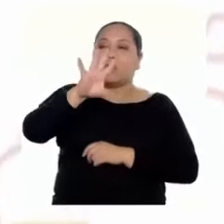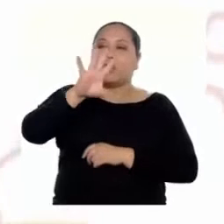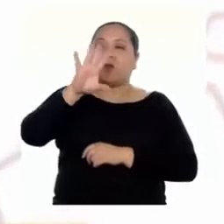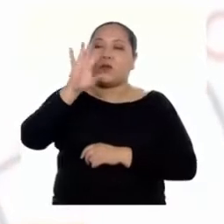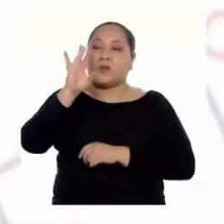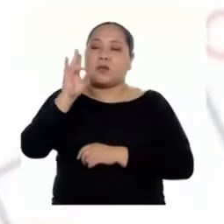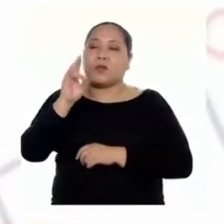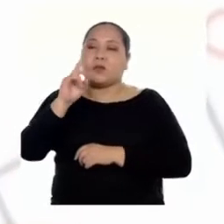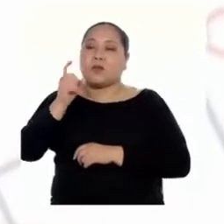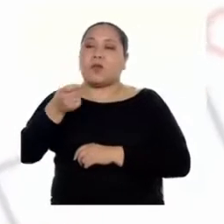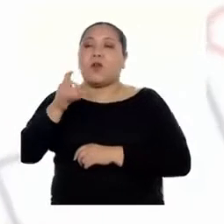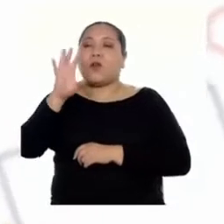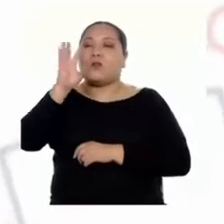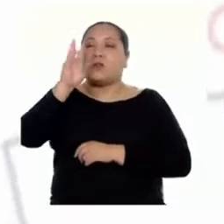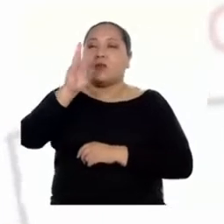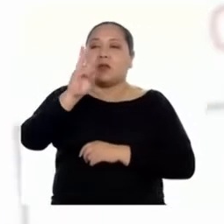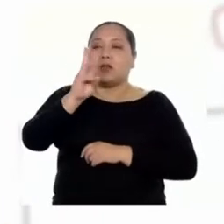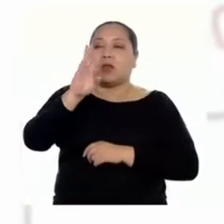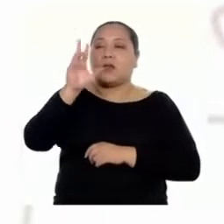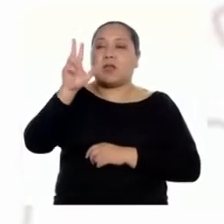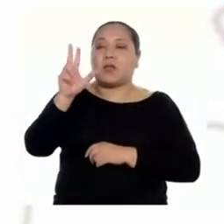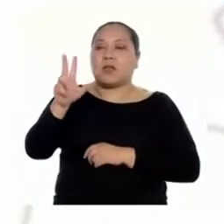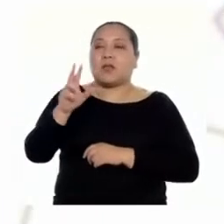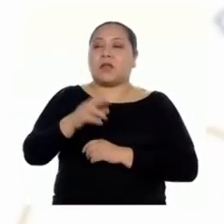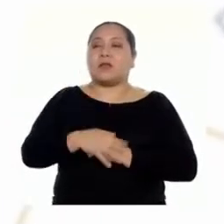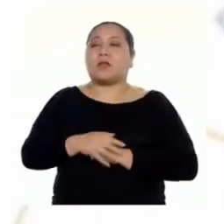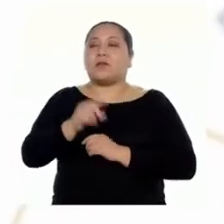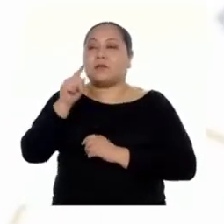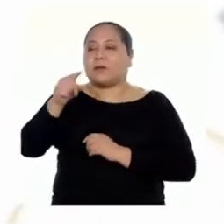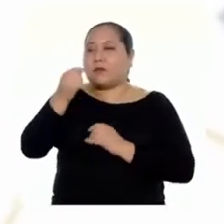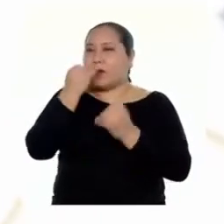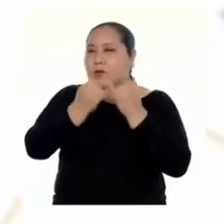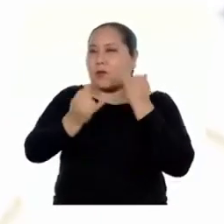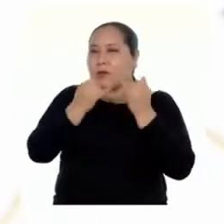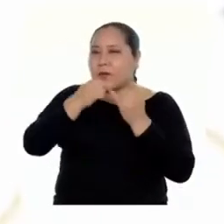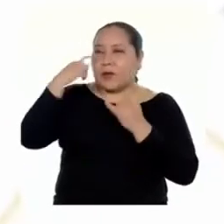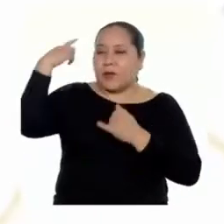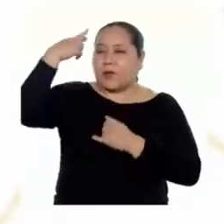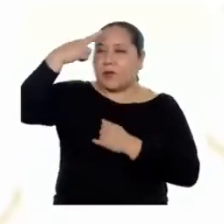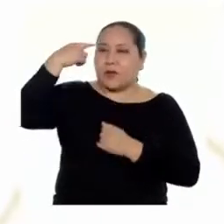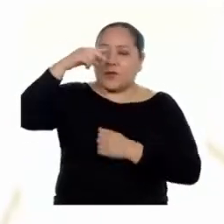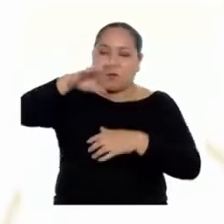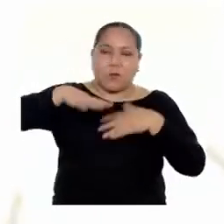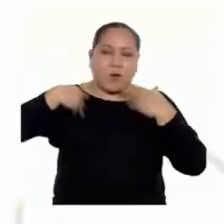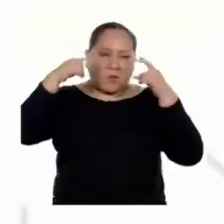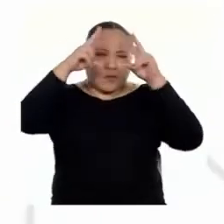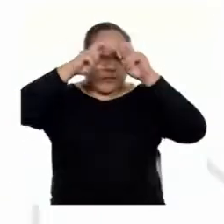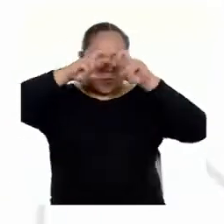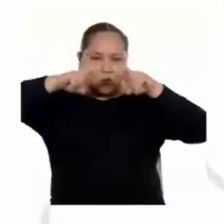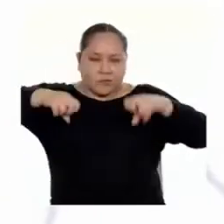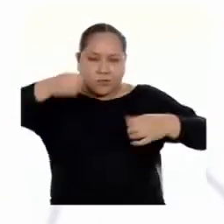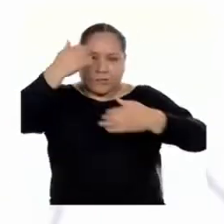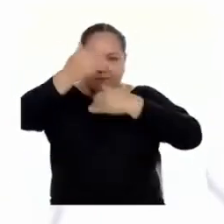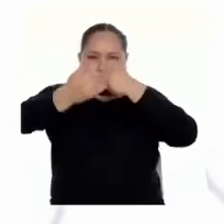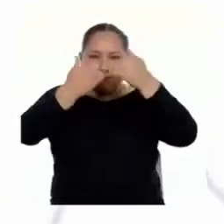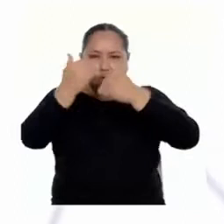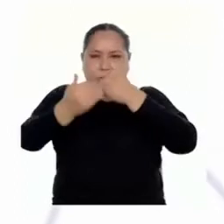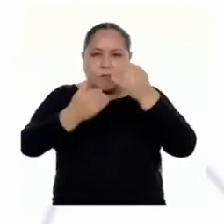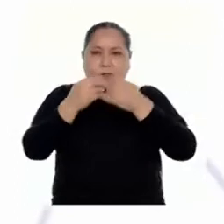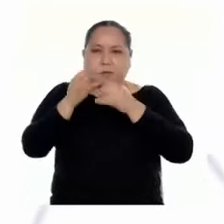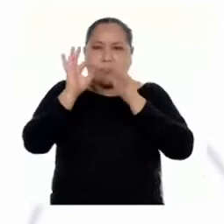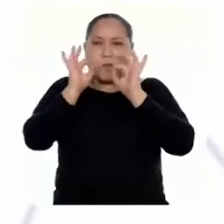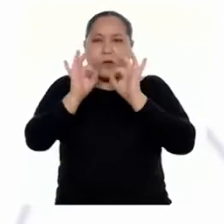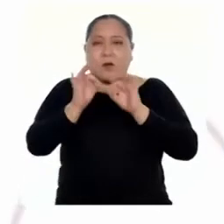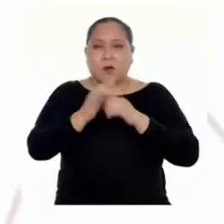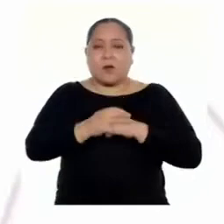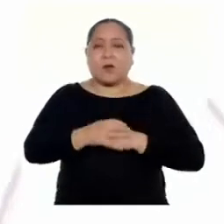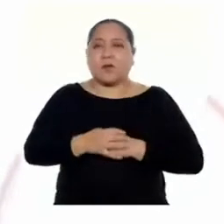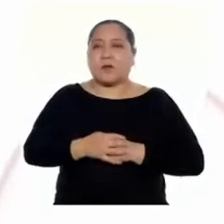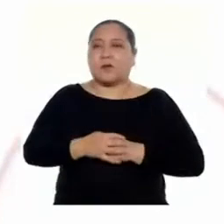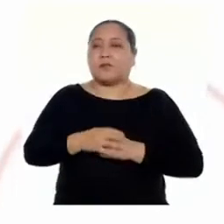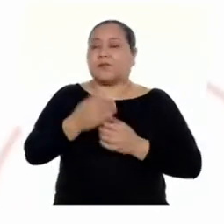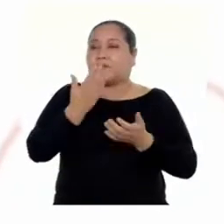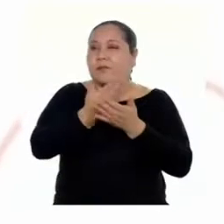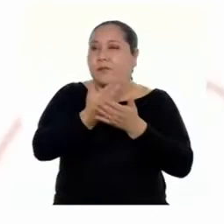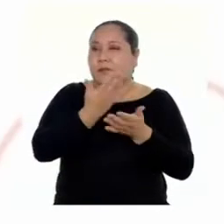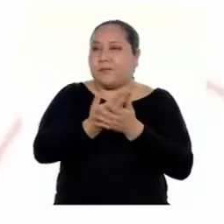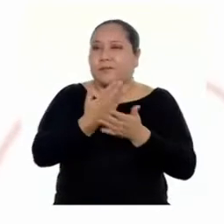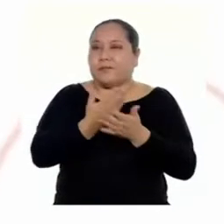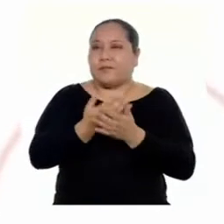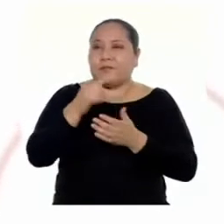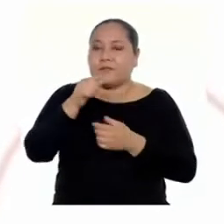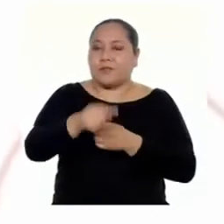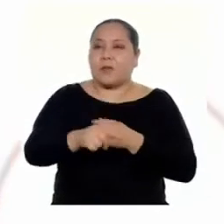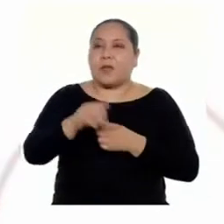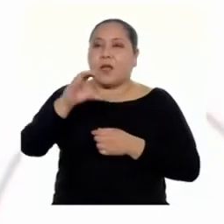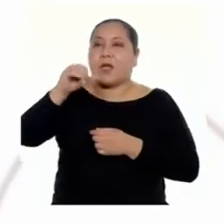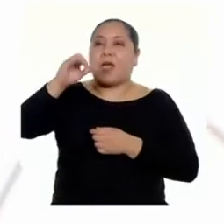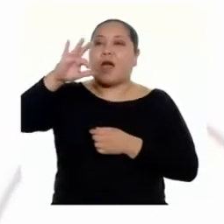63 céntimos. Última fase, la reflexión. Podemos revisar que nuestro procedimiento es correcto, verificando